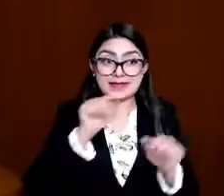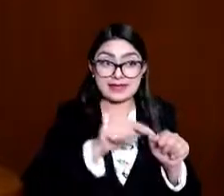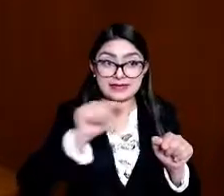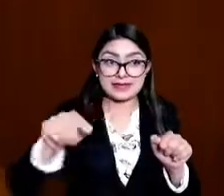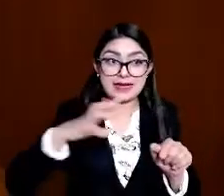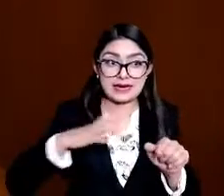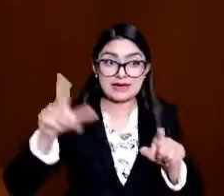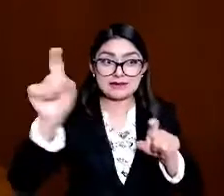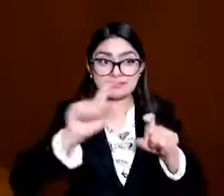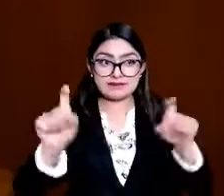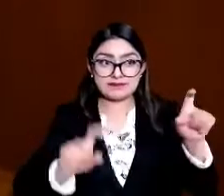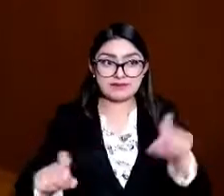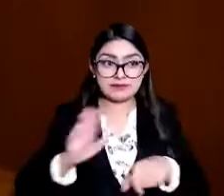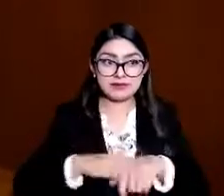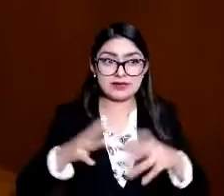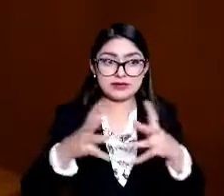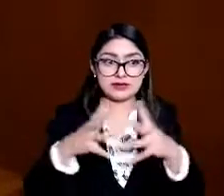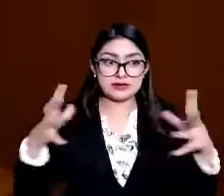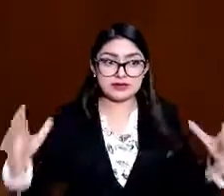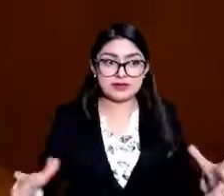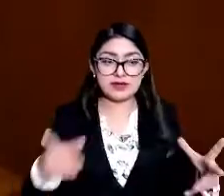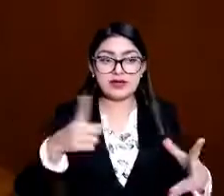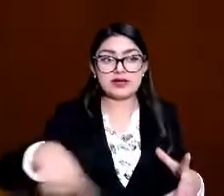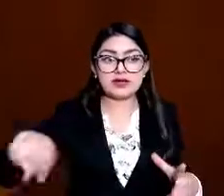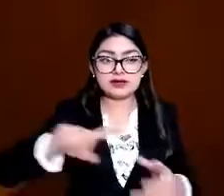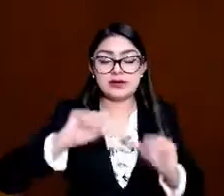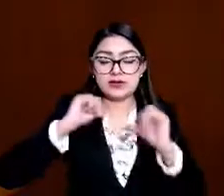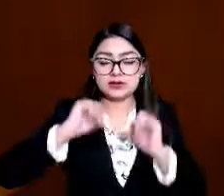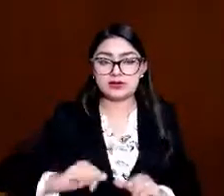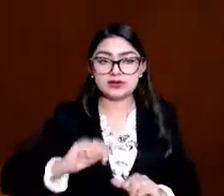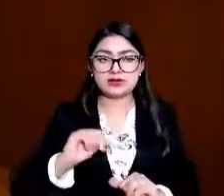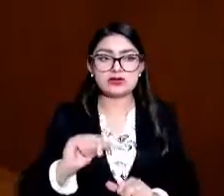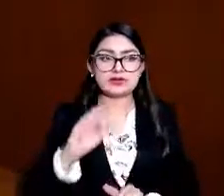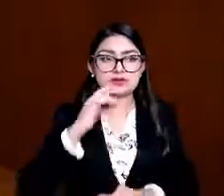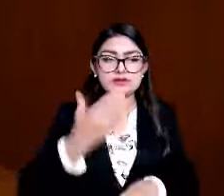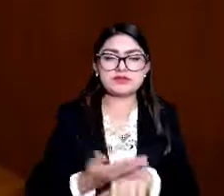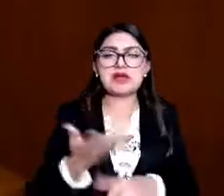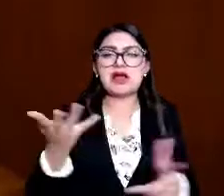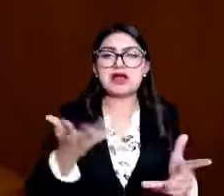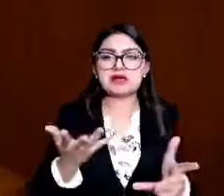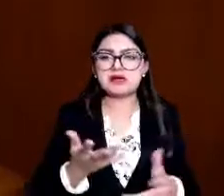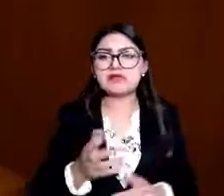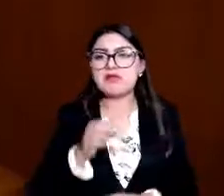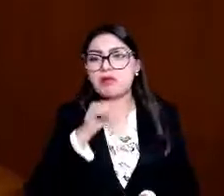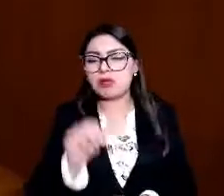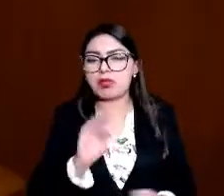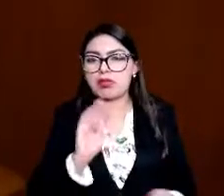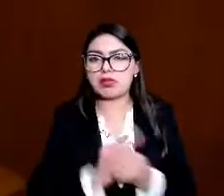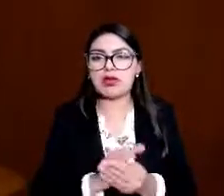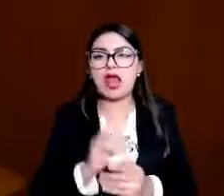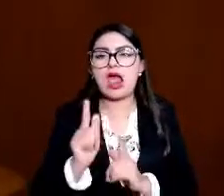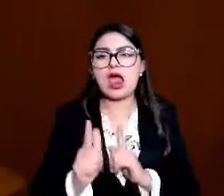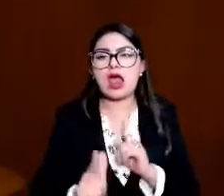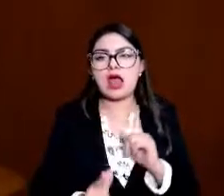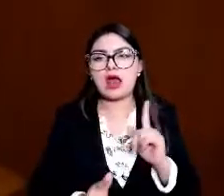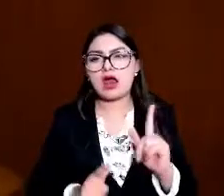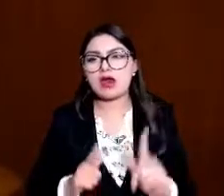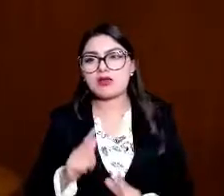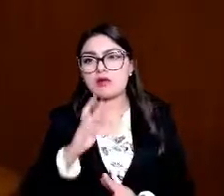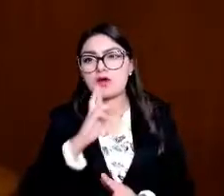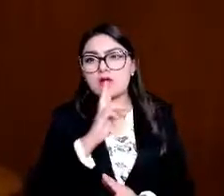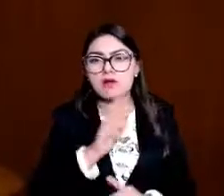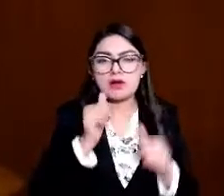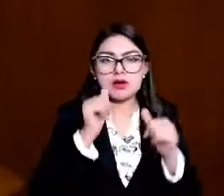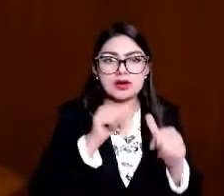autoridades municipales y estatales a esta situación ha sido lenta y omisa. dejando a los ciudadanos en la zozobra y en